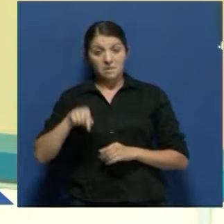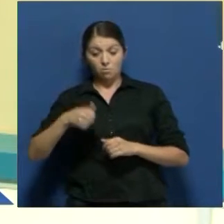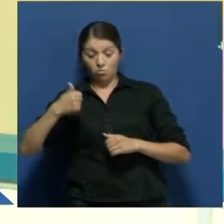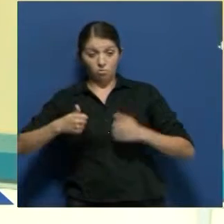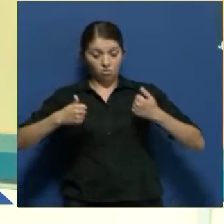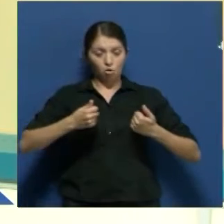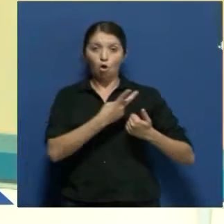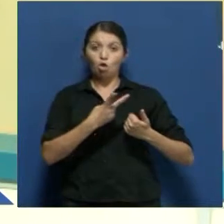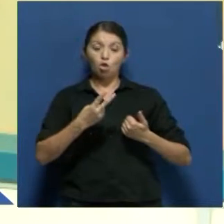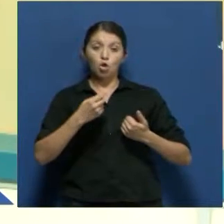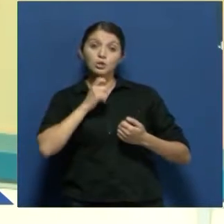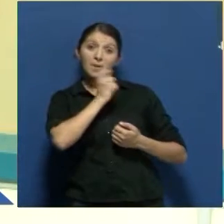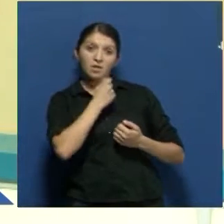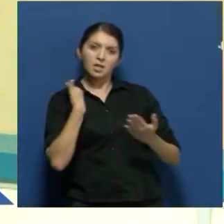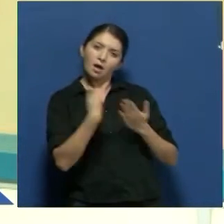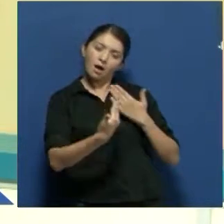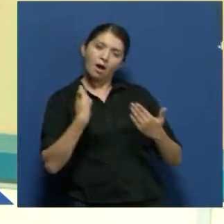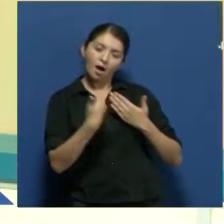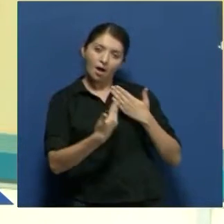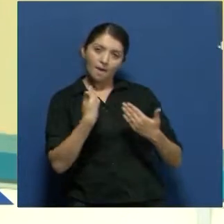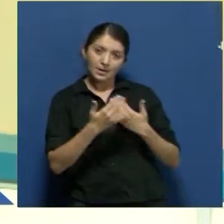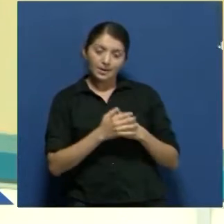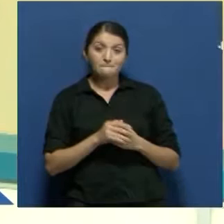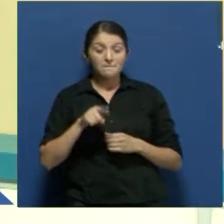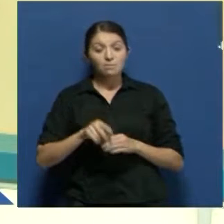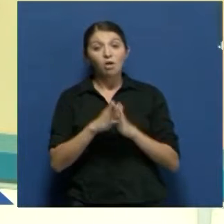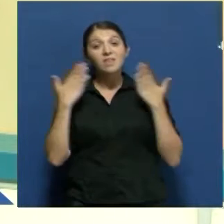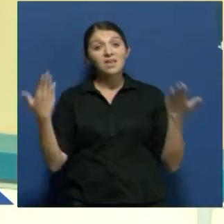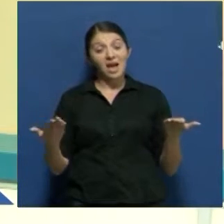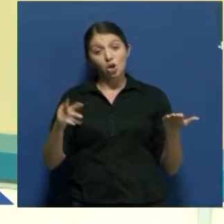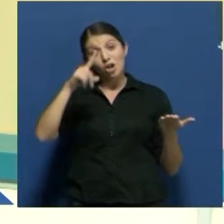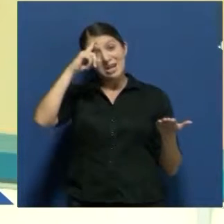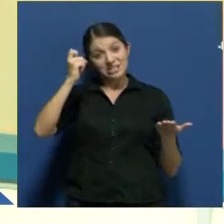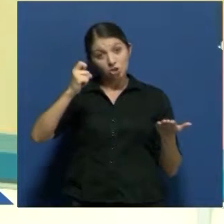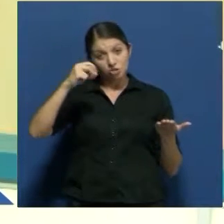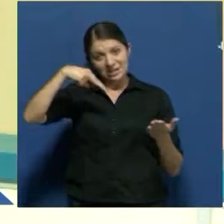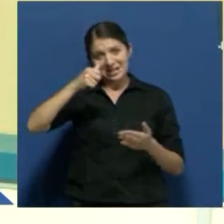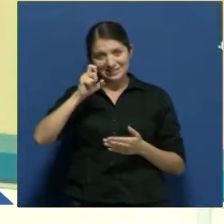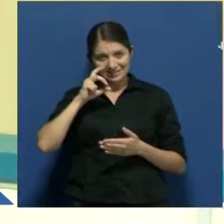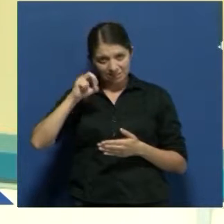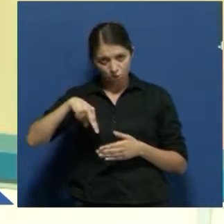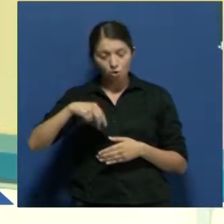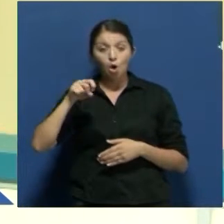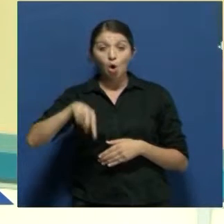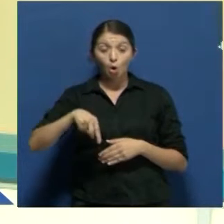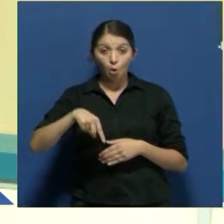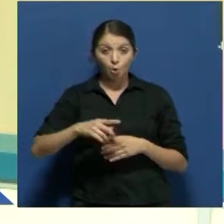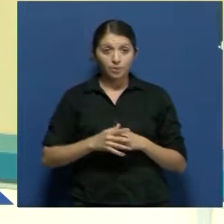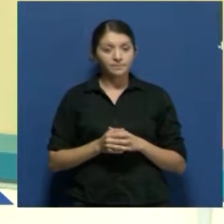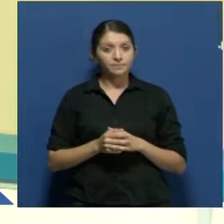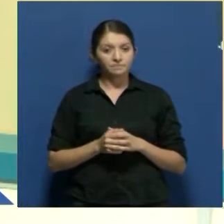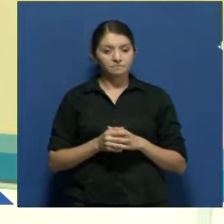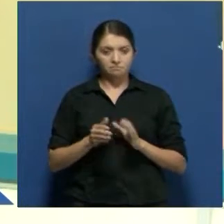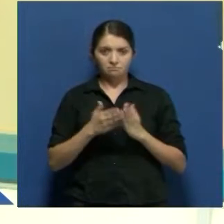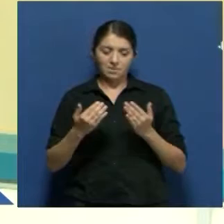con el otro periodista Juan Micheli en las conversaciones que hace en el Diario de la Nación en medio de su redacción y que hoy nos da a conocer a